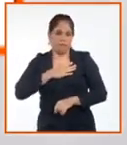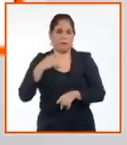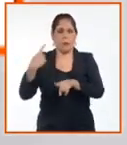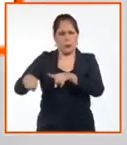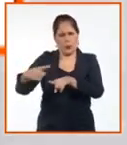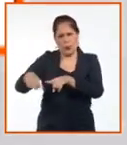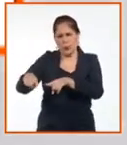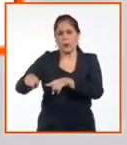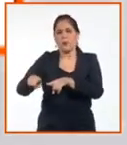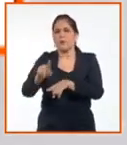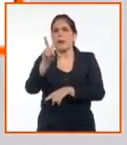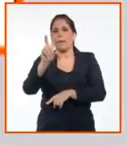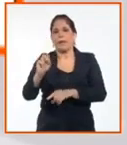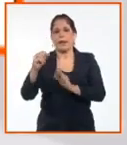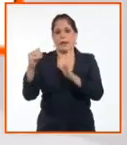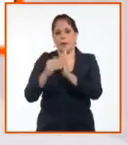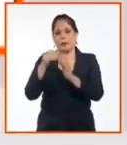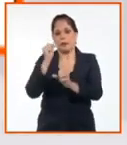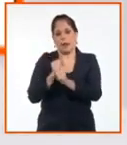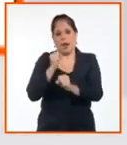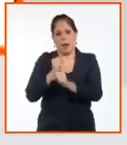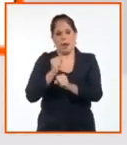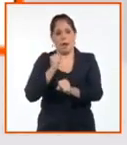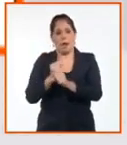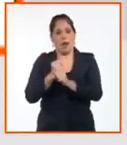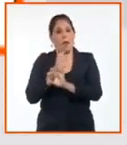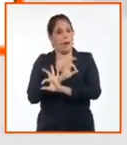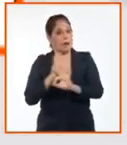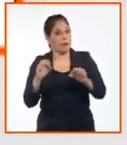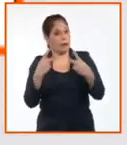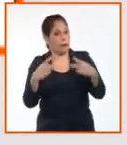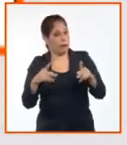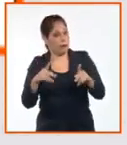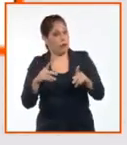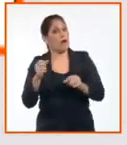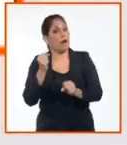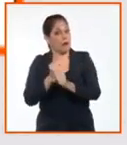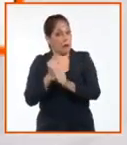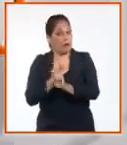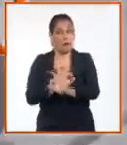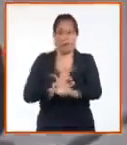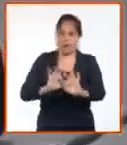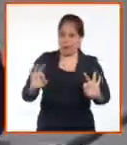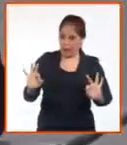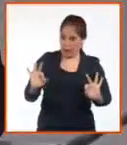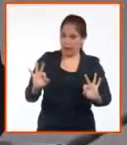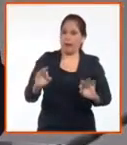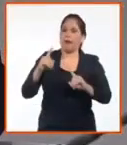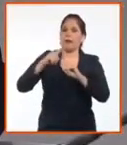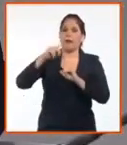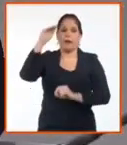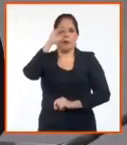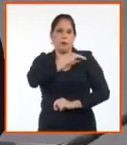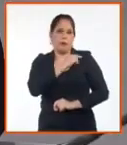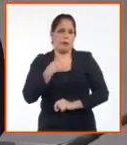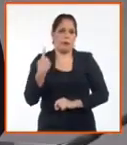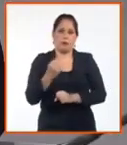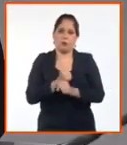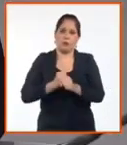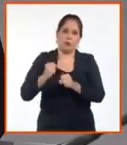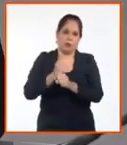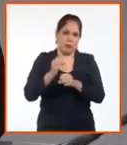20 mil trabajadores con una alta calificación en estas tecnologías que nosotros somos